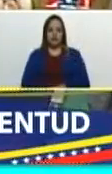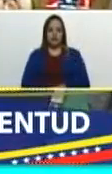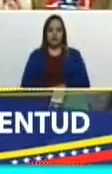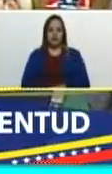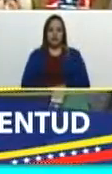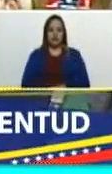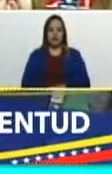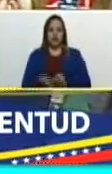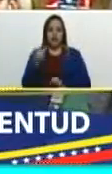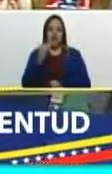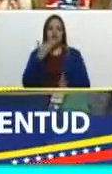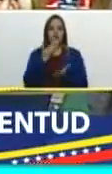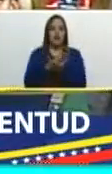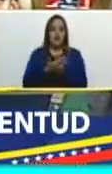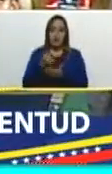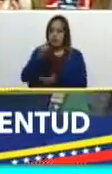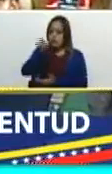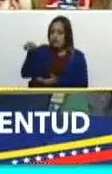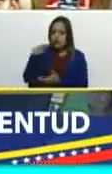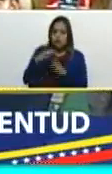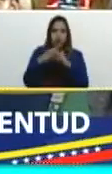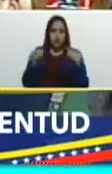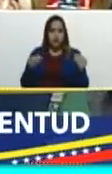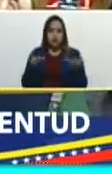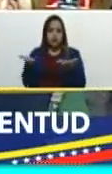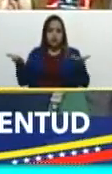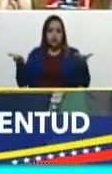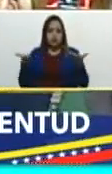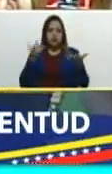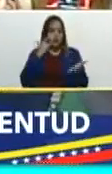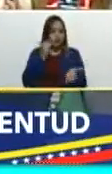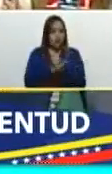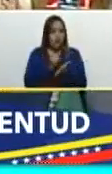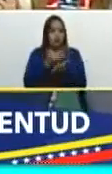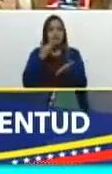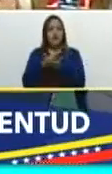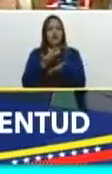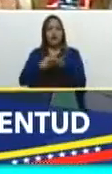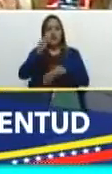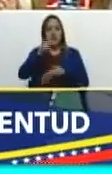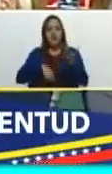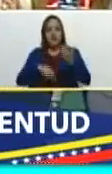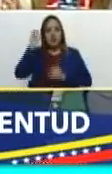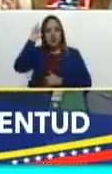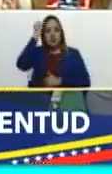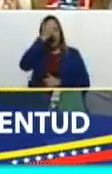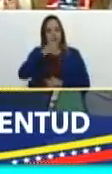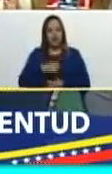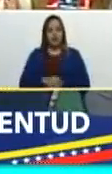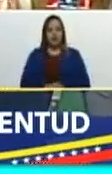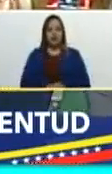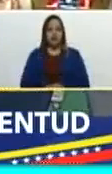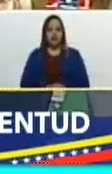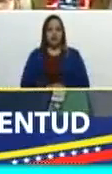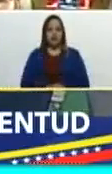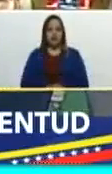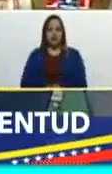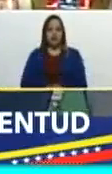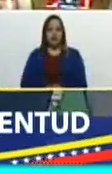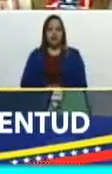Aquí están las propuestas de todos ustedes, mira. Una propuesta firmada por Yaracuy.